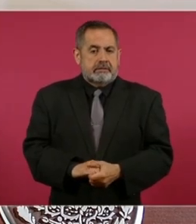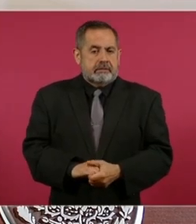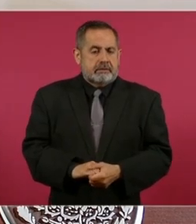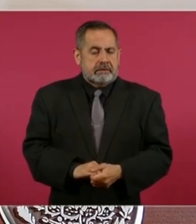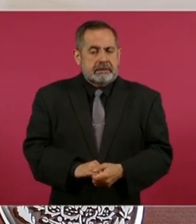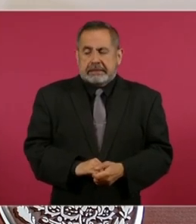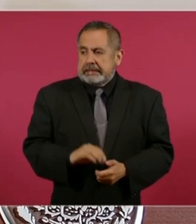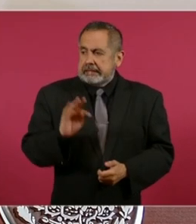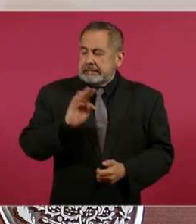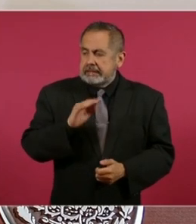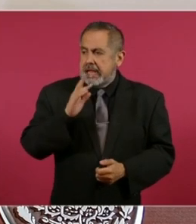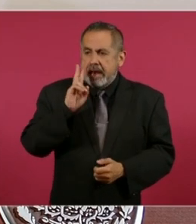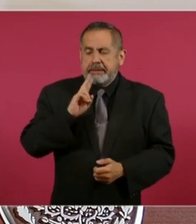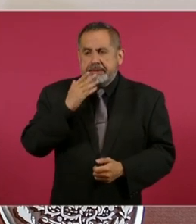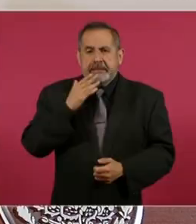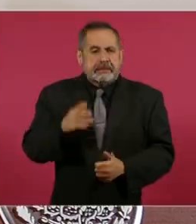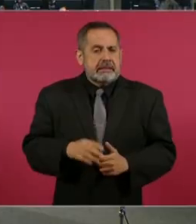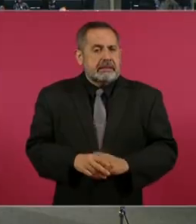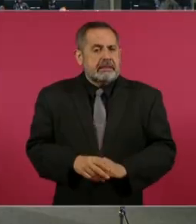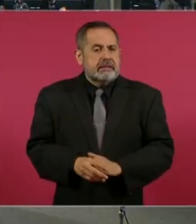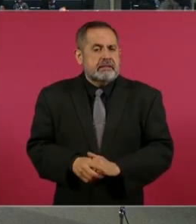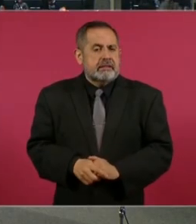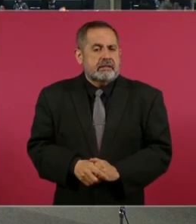sería bueno que